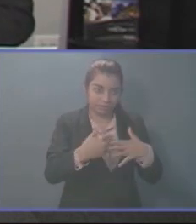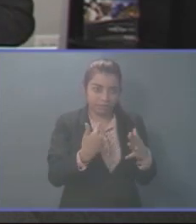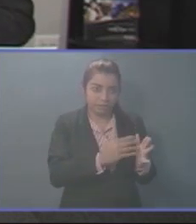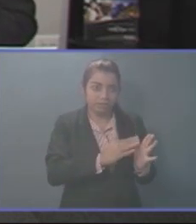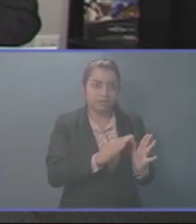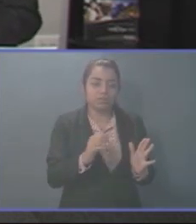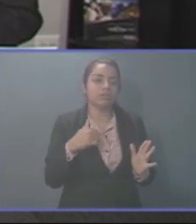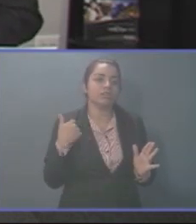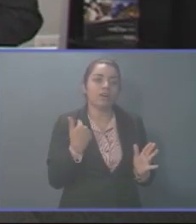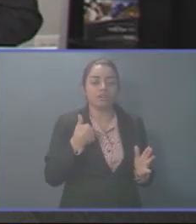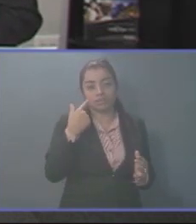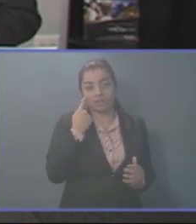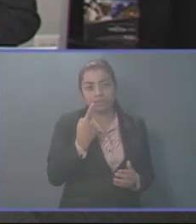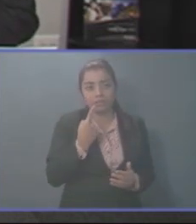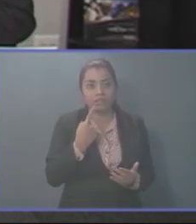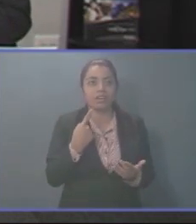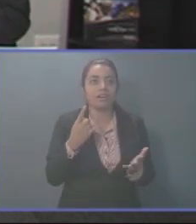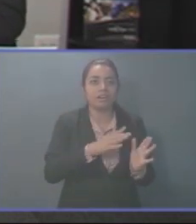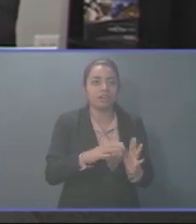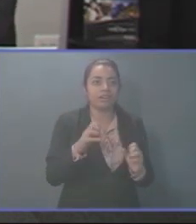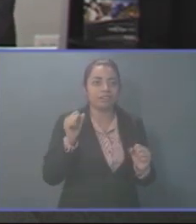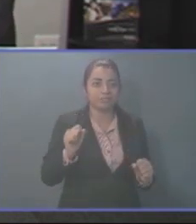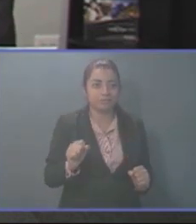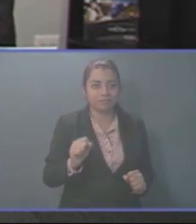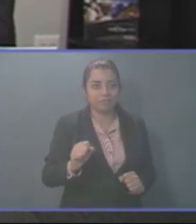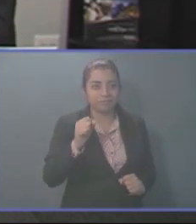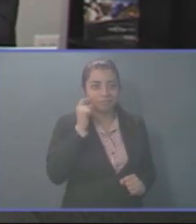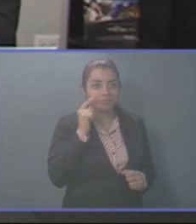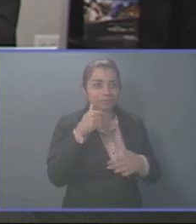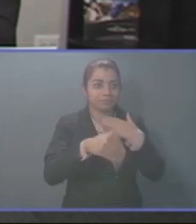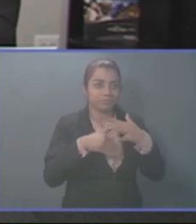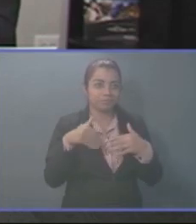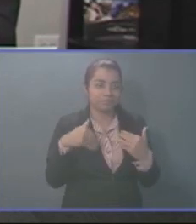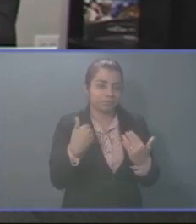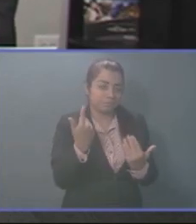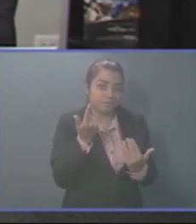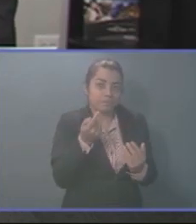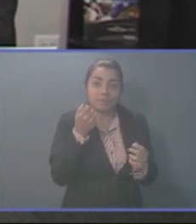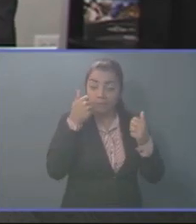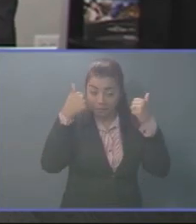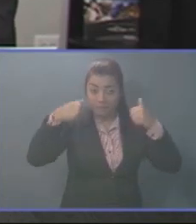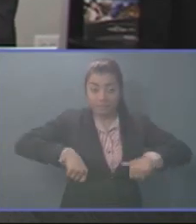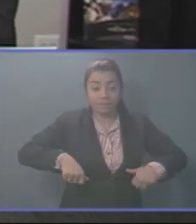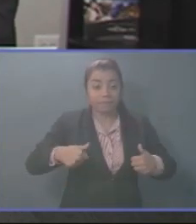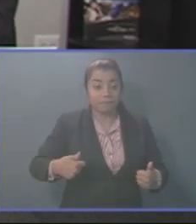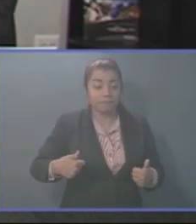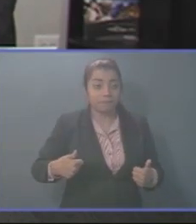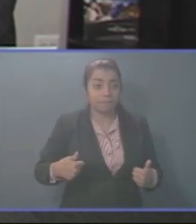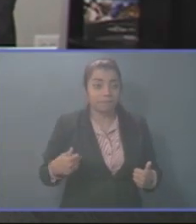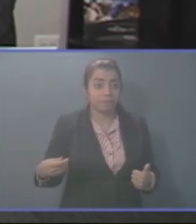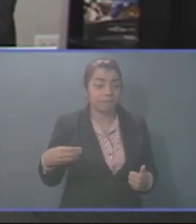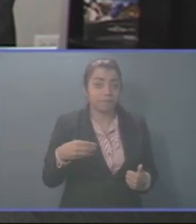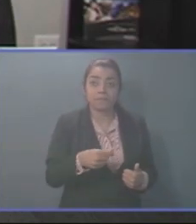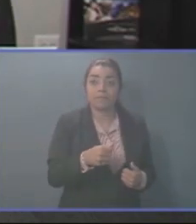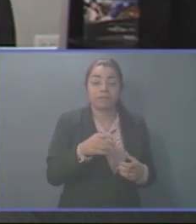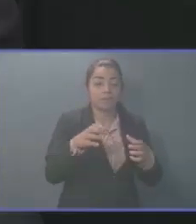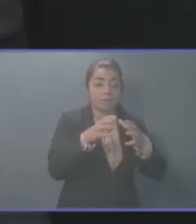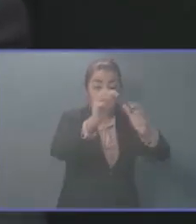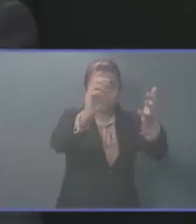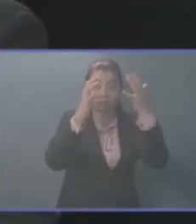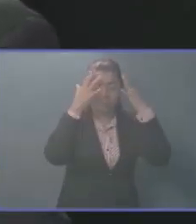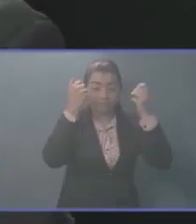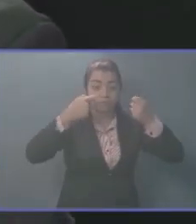de un préstamo para la Fiscalía General de la República, y en este sí se pusieron de acuerdo, y sí hay dictamen